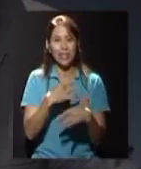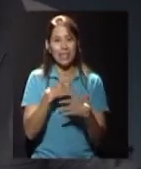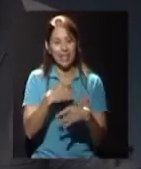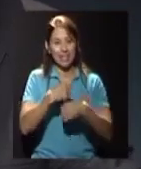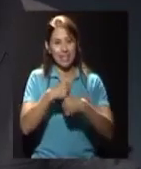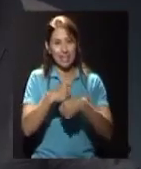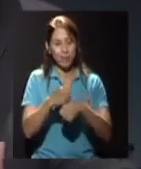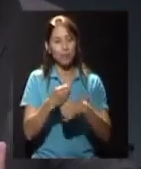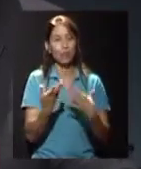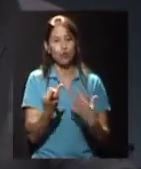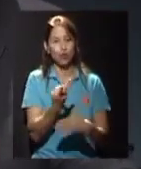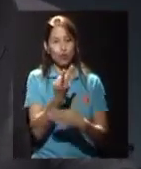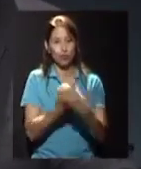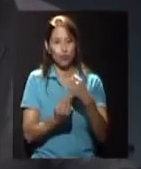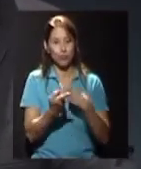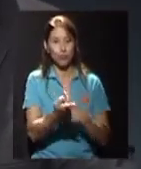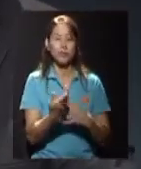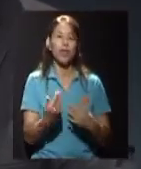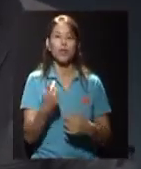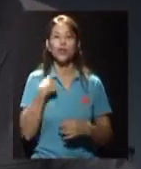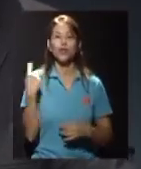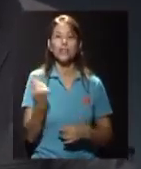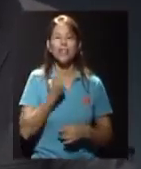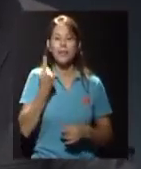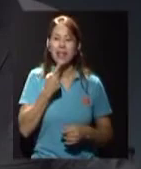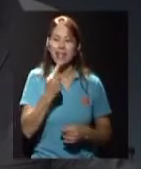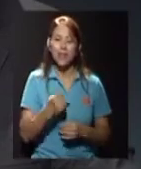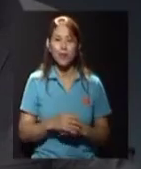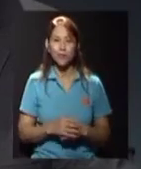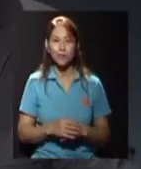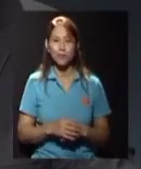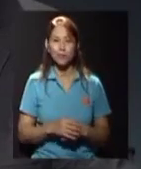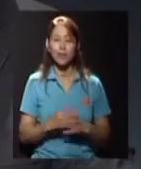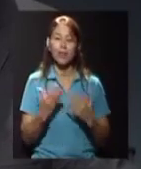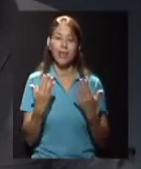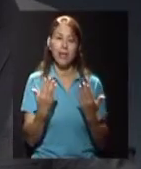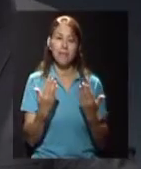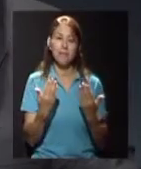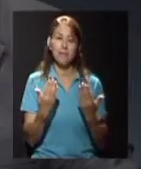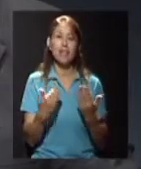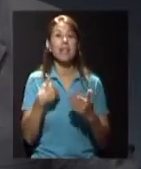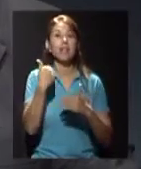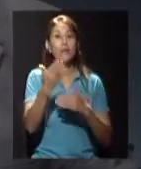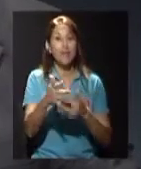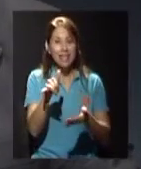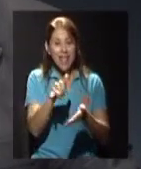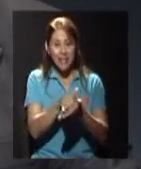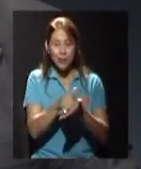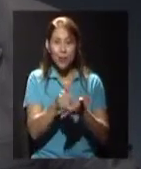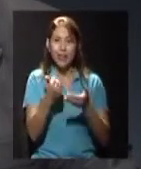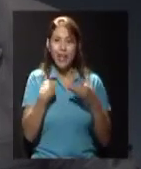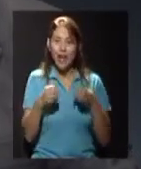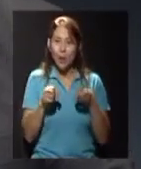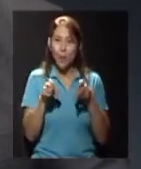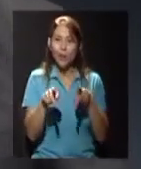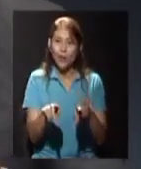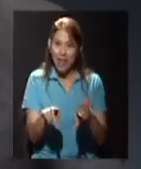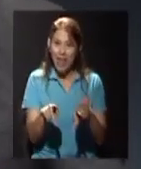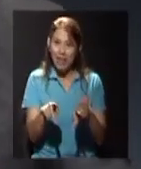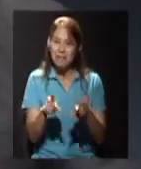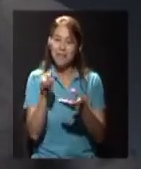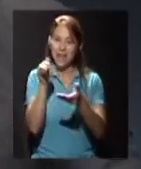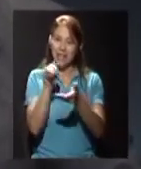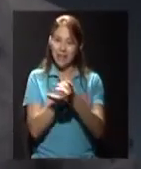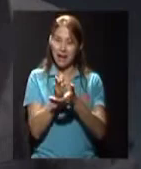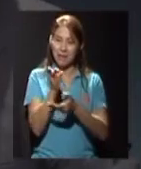aquella oportunidad yo siempre digo después de esto tengo la oportunidad y lo hago de casarme y